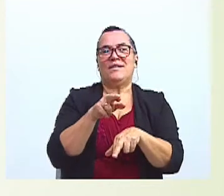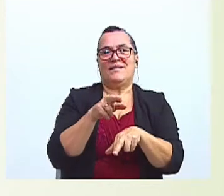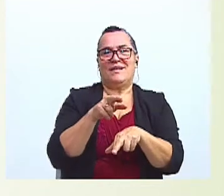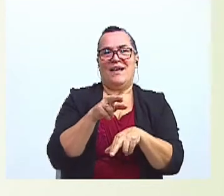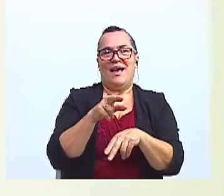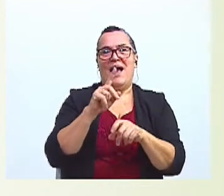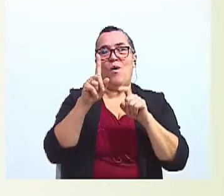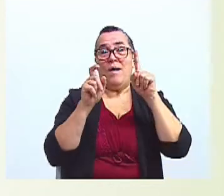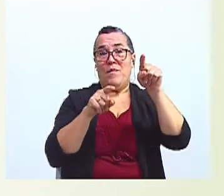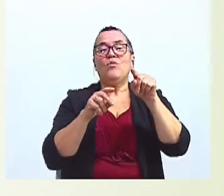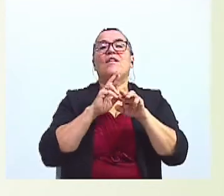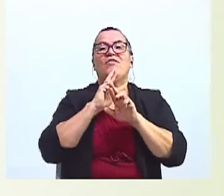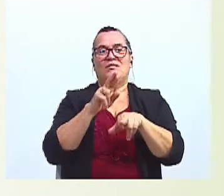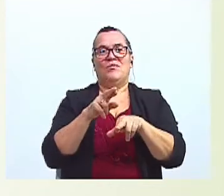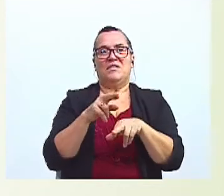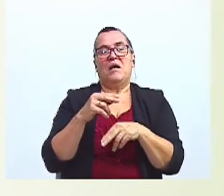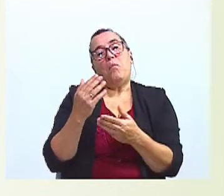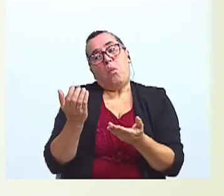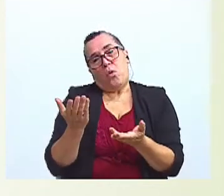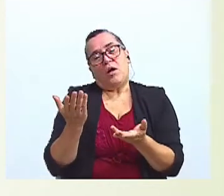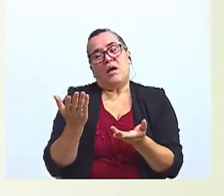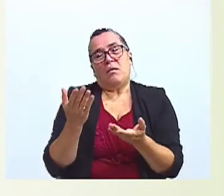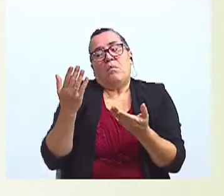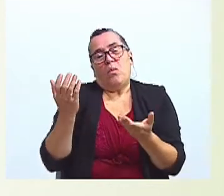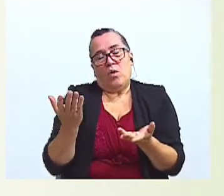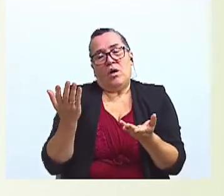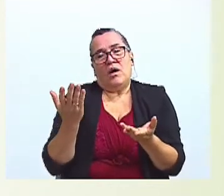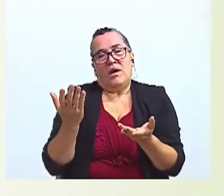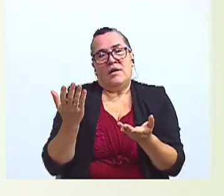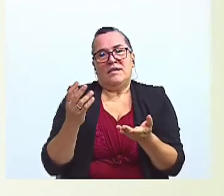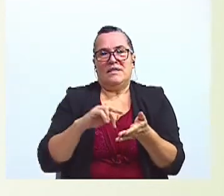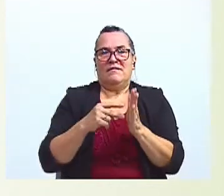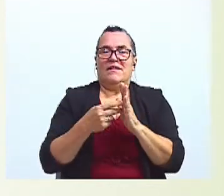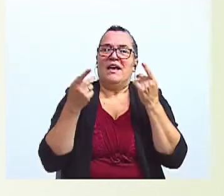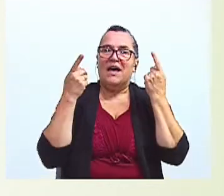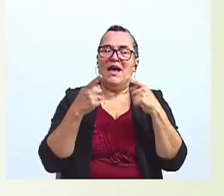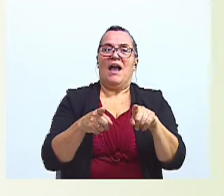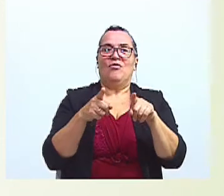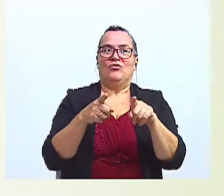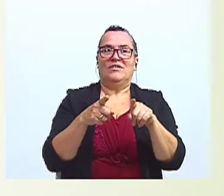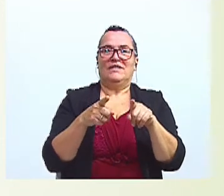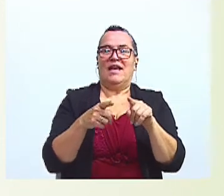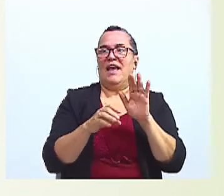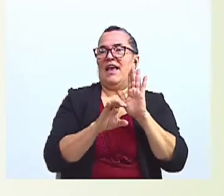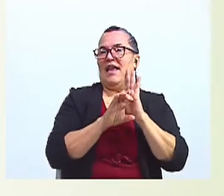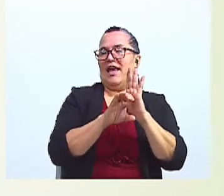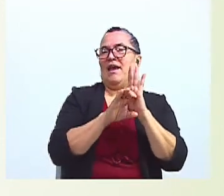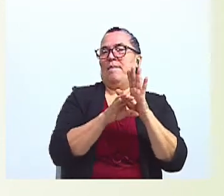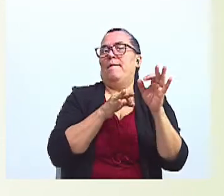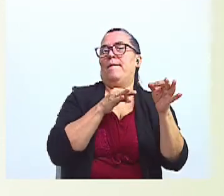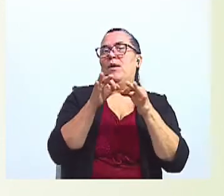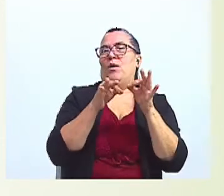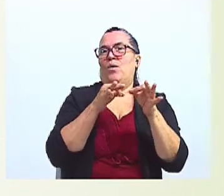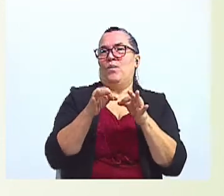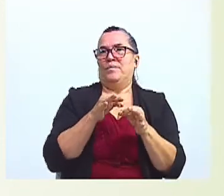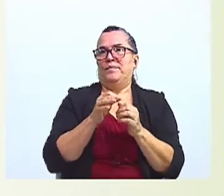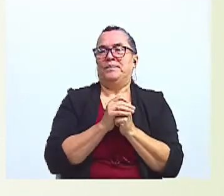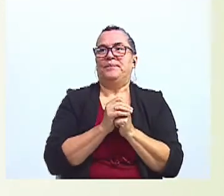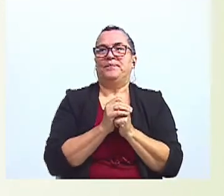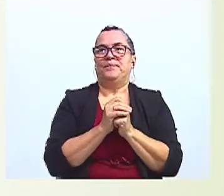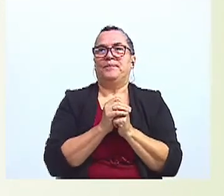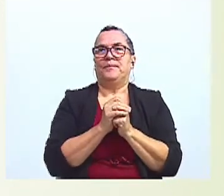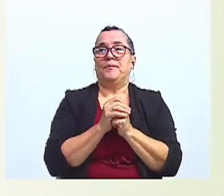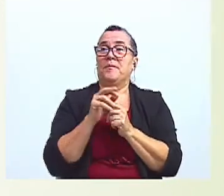una pregunta. Va a denotar causa. Voy a dar una explicación. En